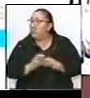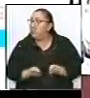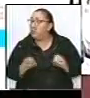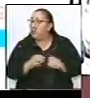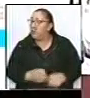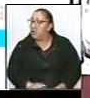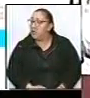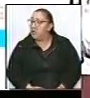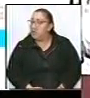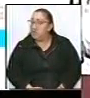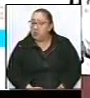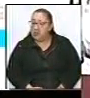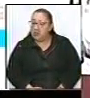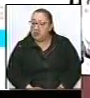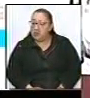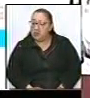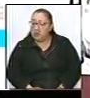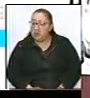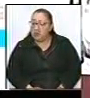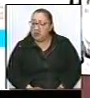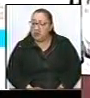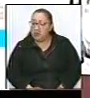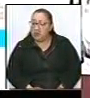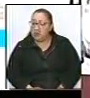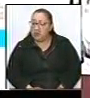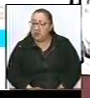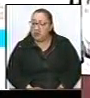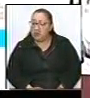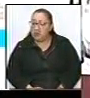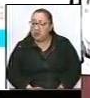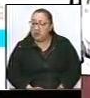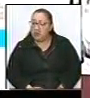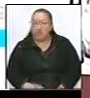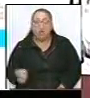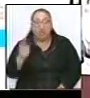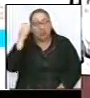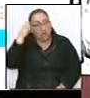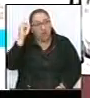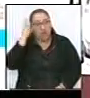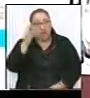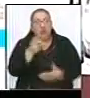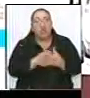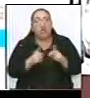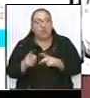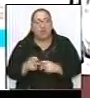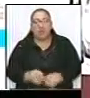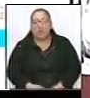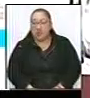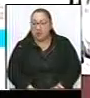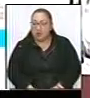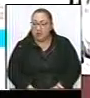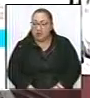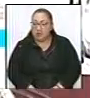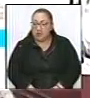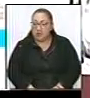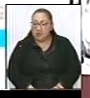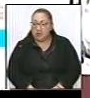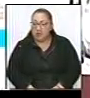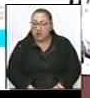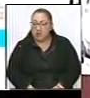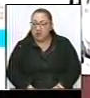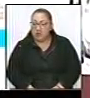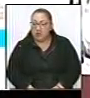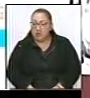no pensando en la actualidad, sino pensando en futuro. Porque lo que estamos legislando es pensando a futuro también. Y sí creo que el